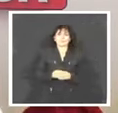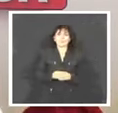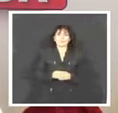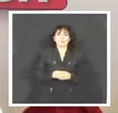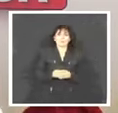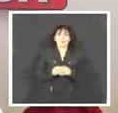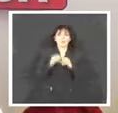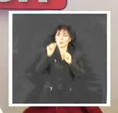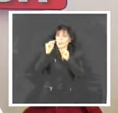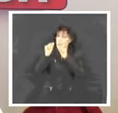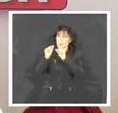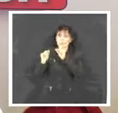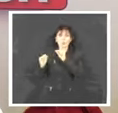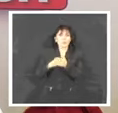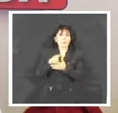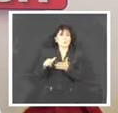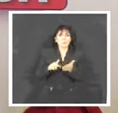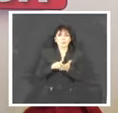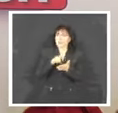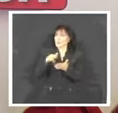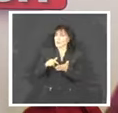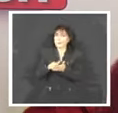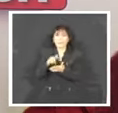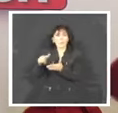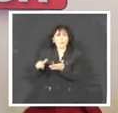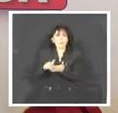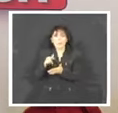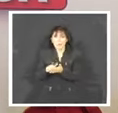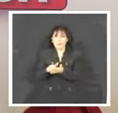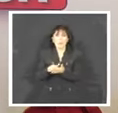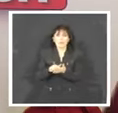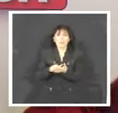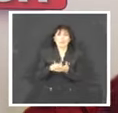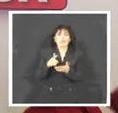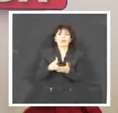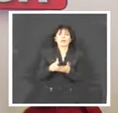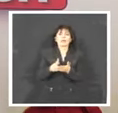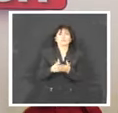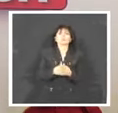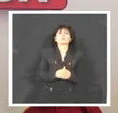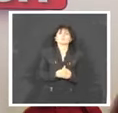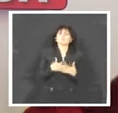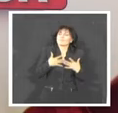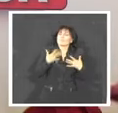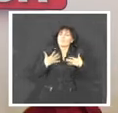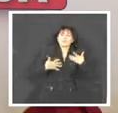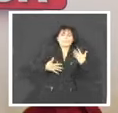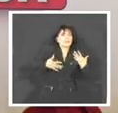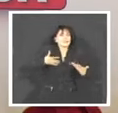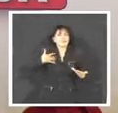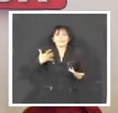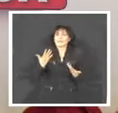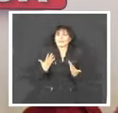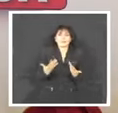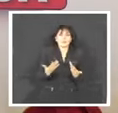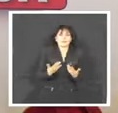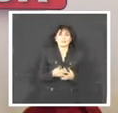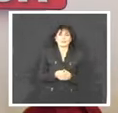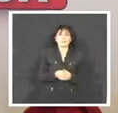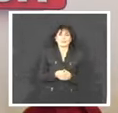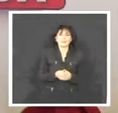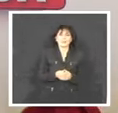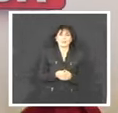todos lados hay un enorme entusiasmo, una enorme alegría por el